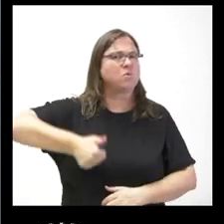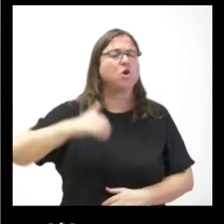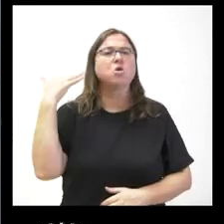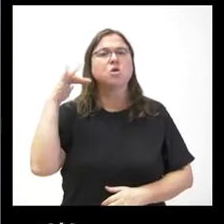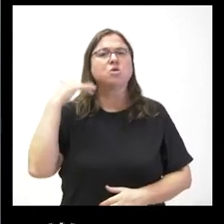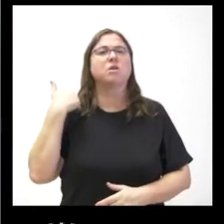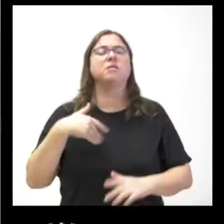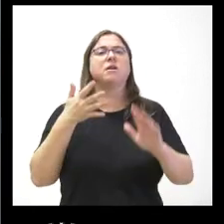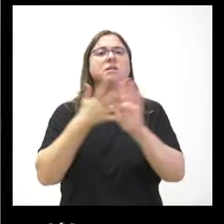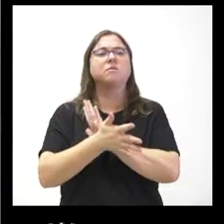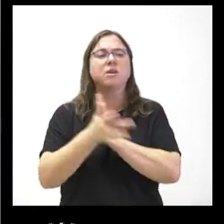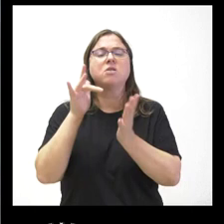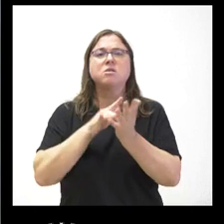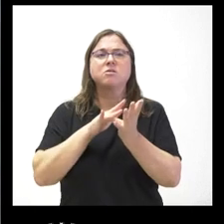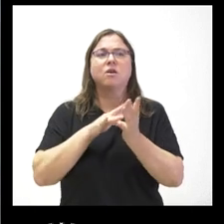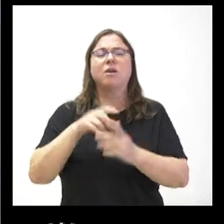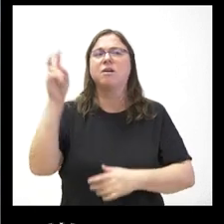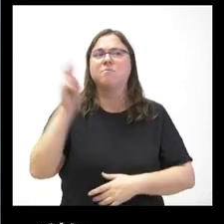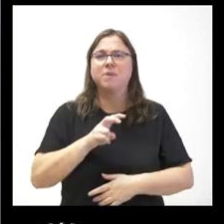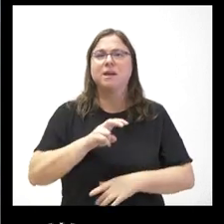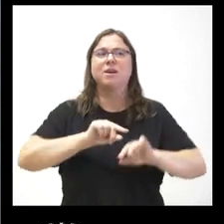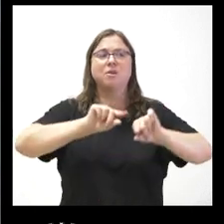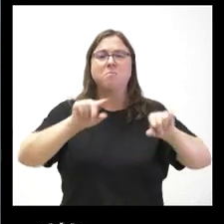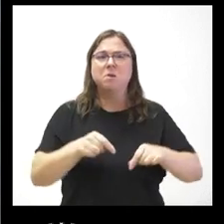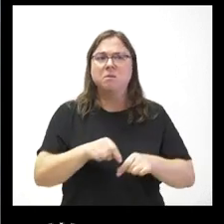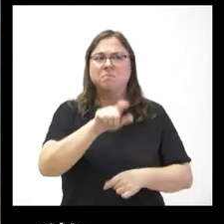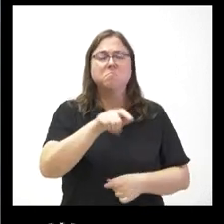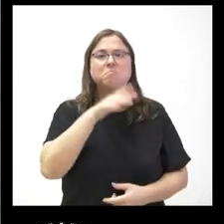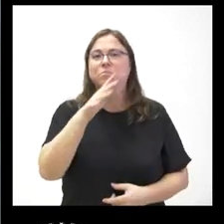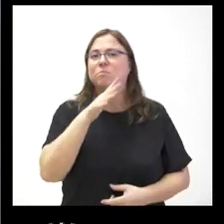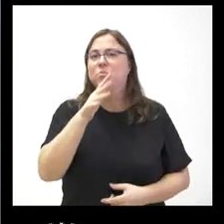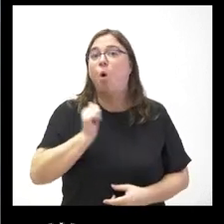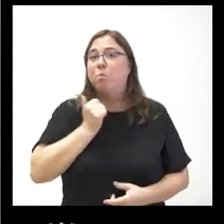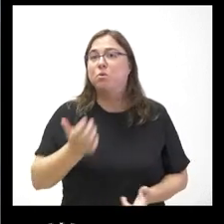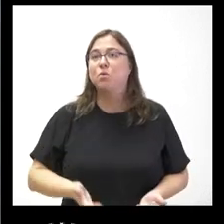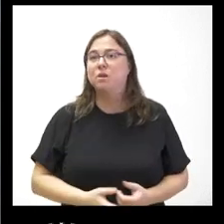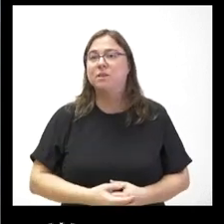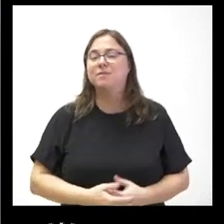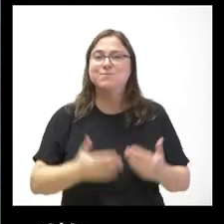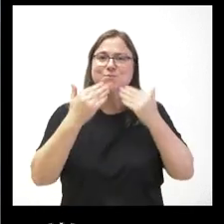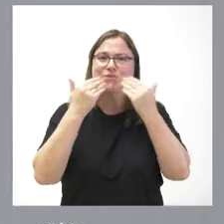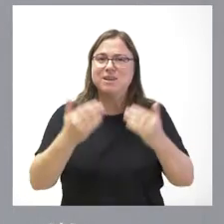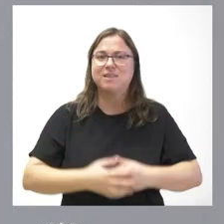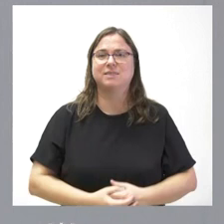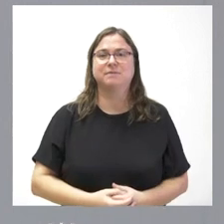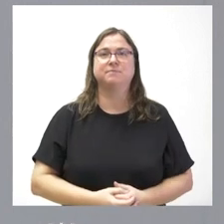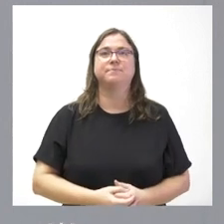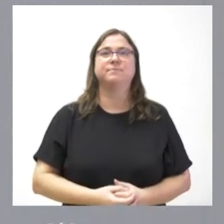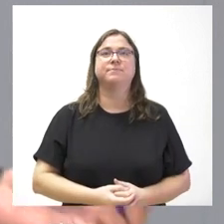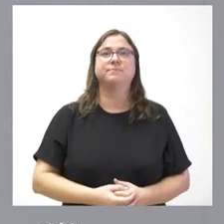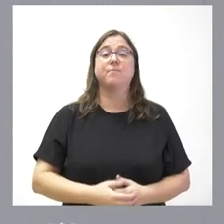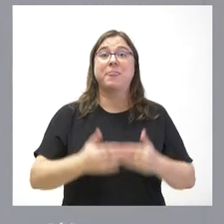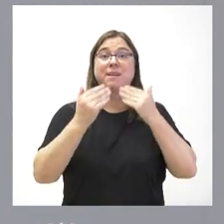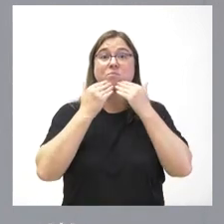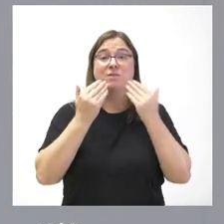lleguen a la provincia y muchos lo pueden entender como una oportunidad vida Muchas gracias Sí muchas